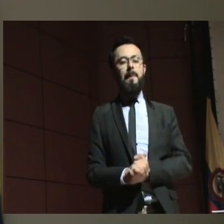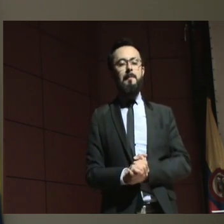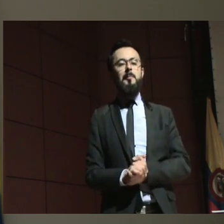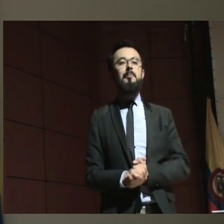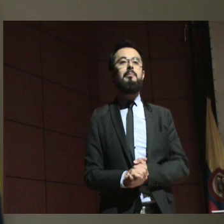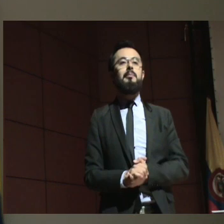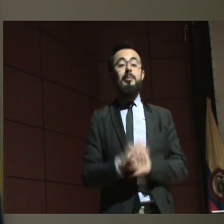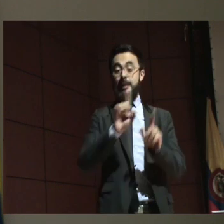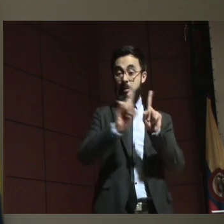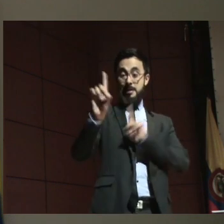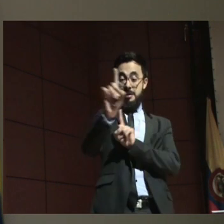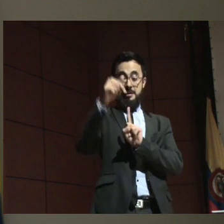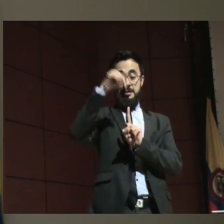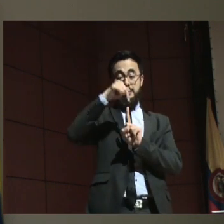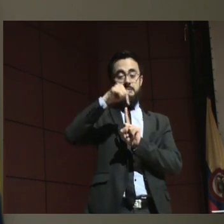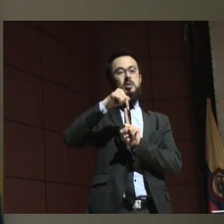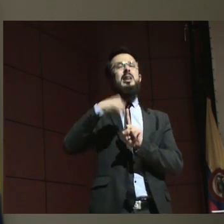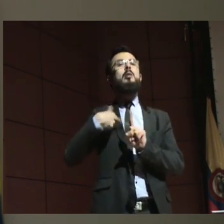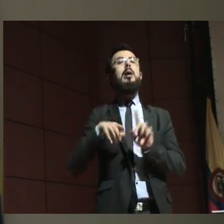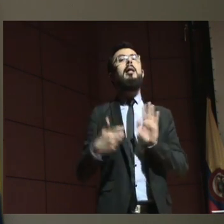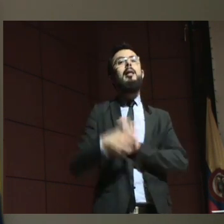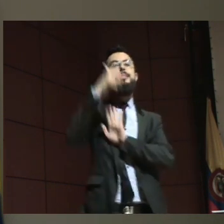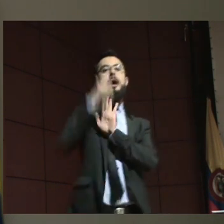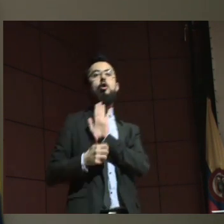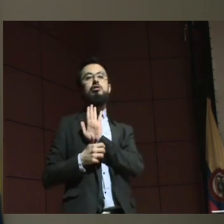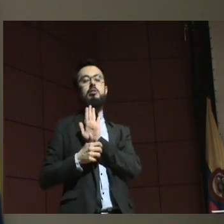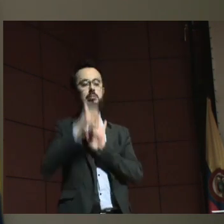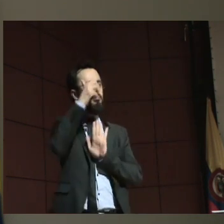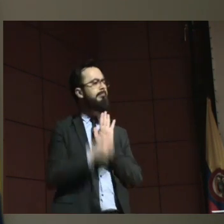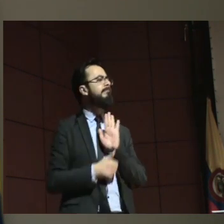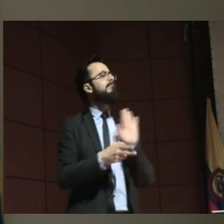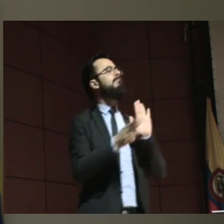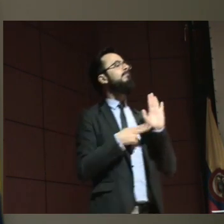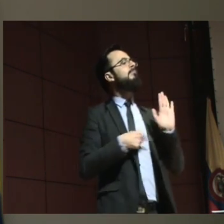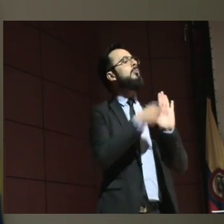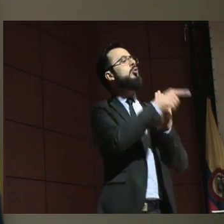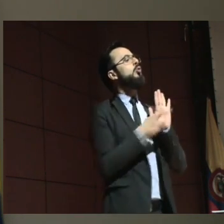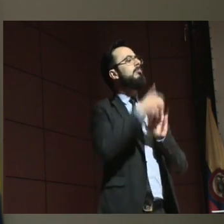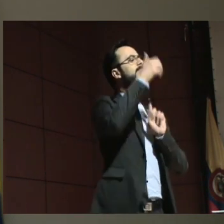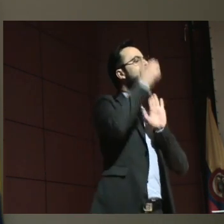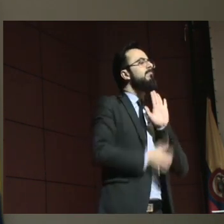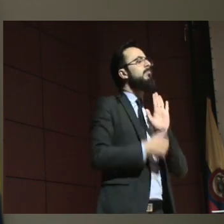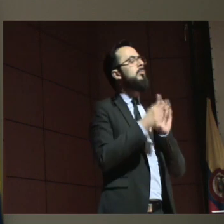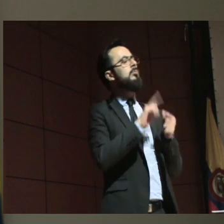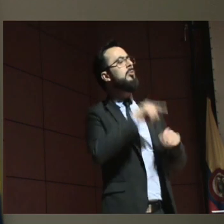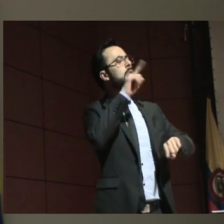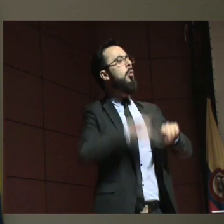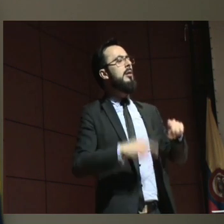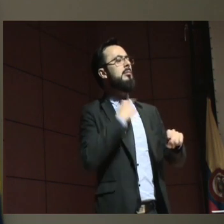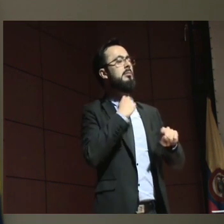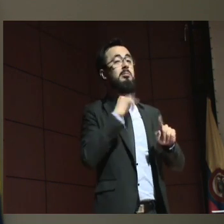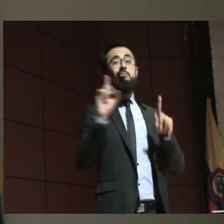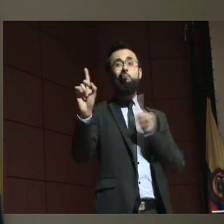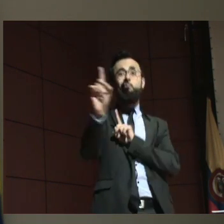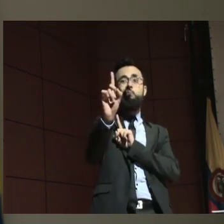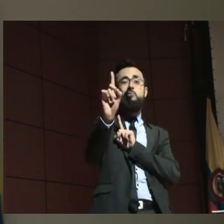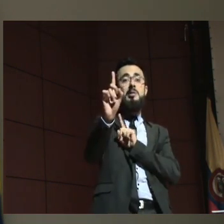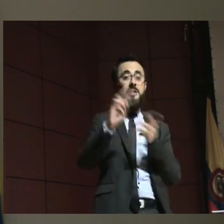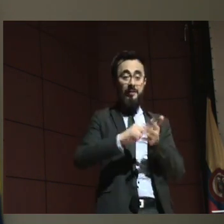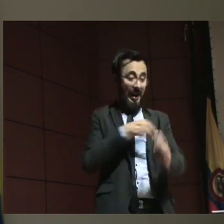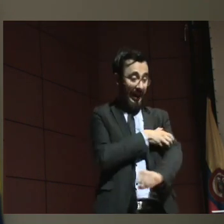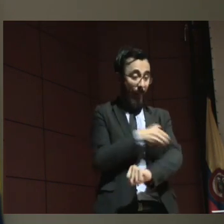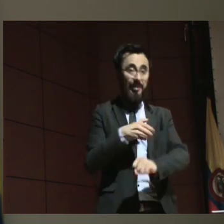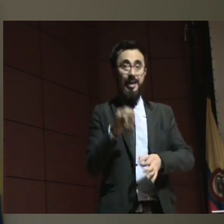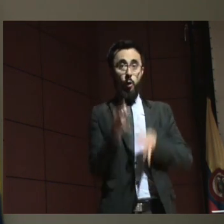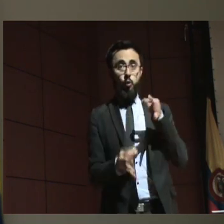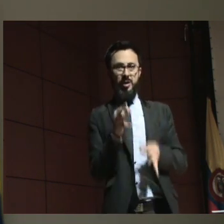tienen algunos diagnósticos que son para toda la vida, entonces nunca van a poder recuperar su capacidad jurídica